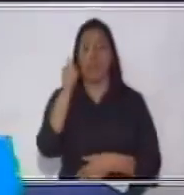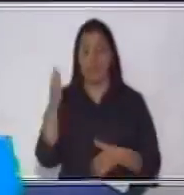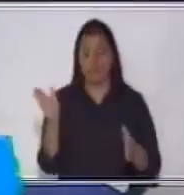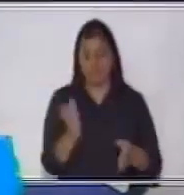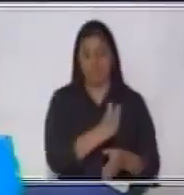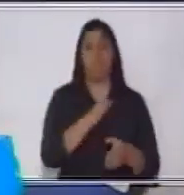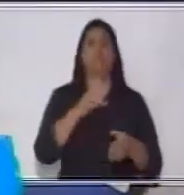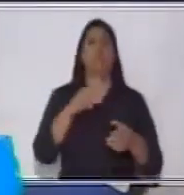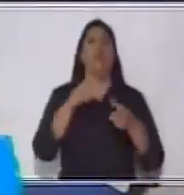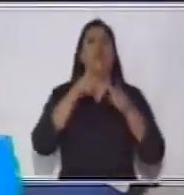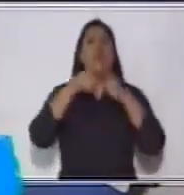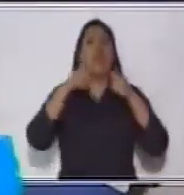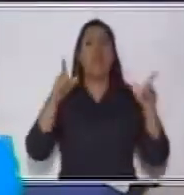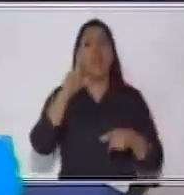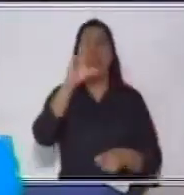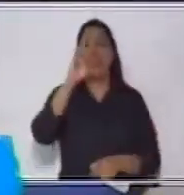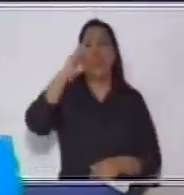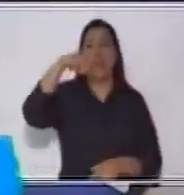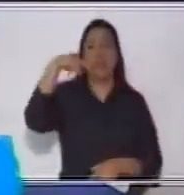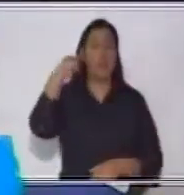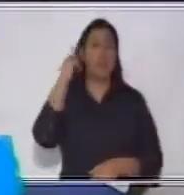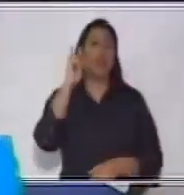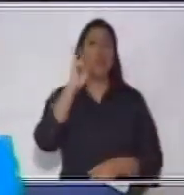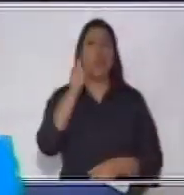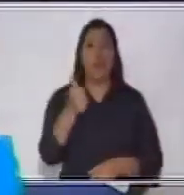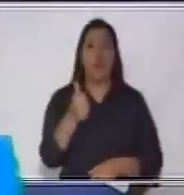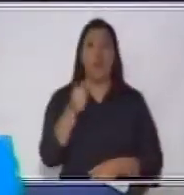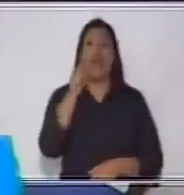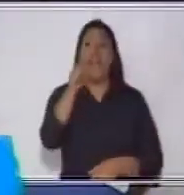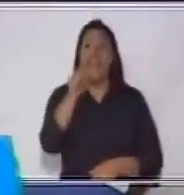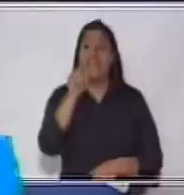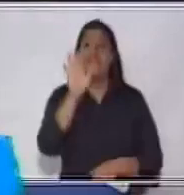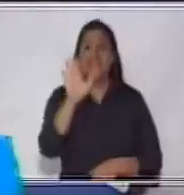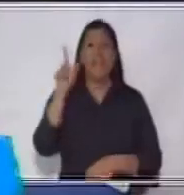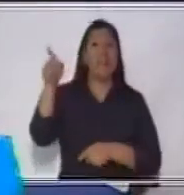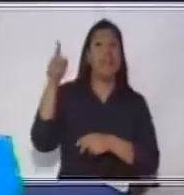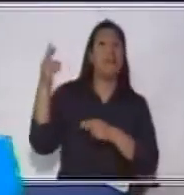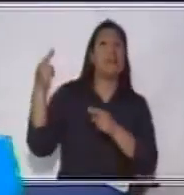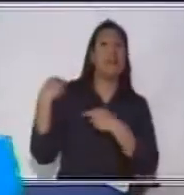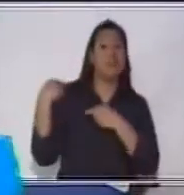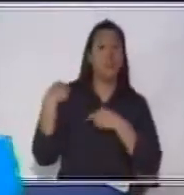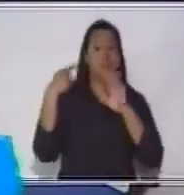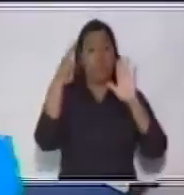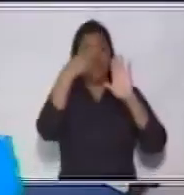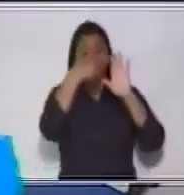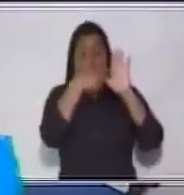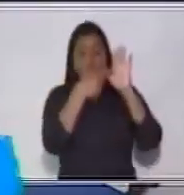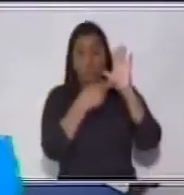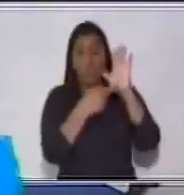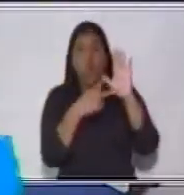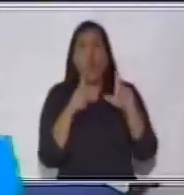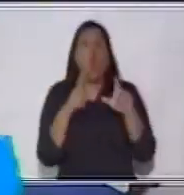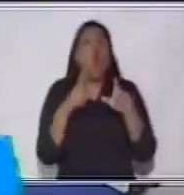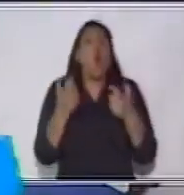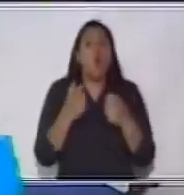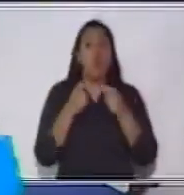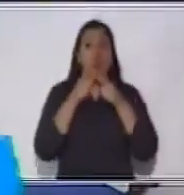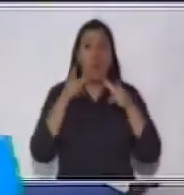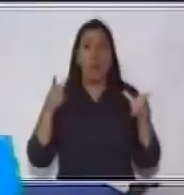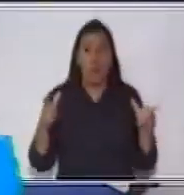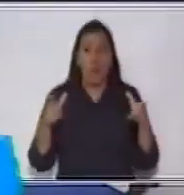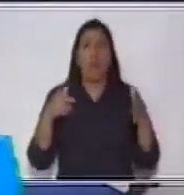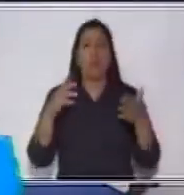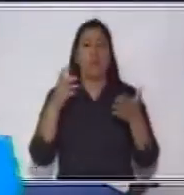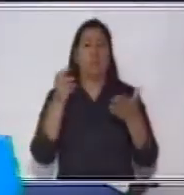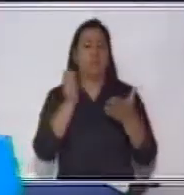que regula o norma, pone reglas. Y también te invito a que investigues si alguna otra lengua tiene alguna institución que regule cómo